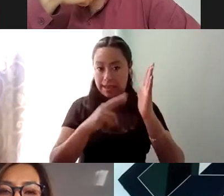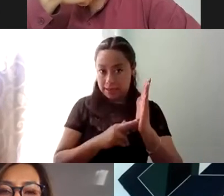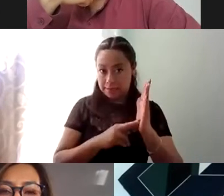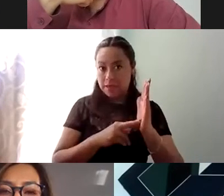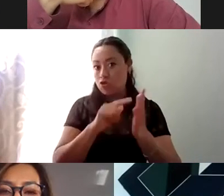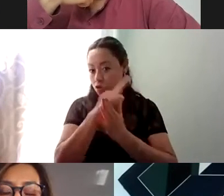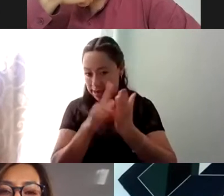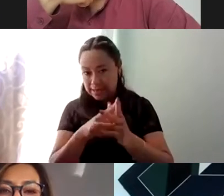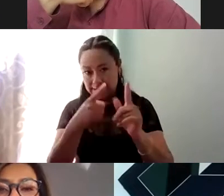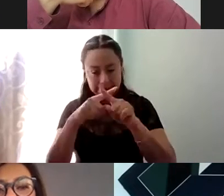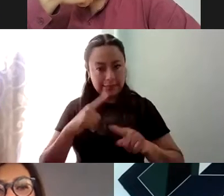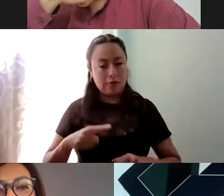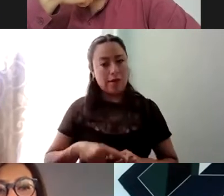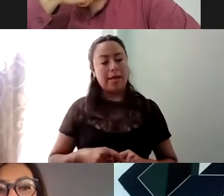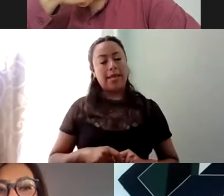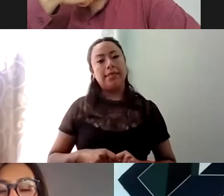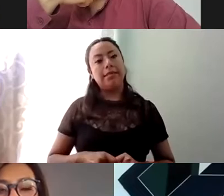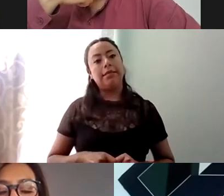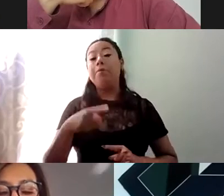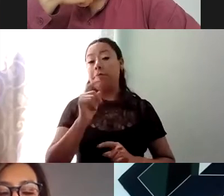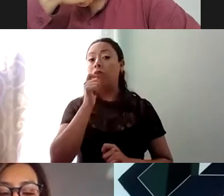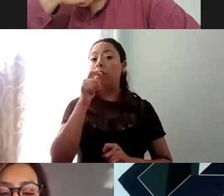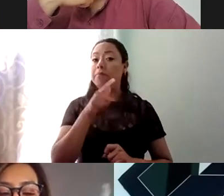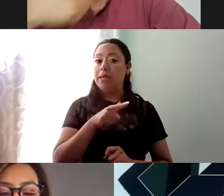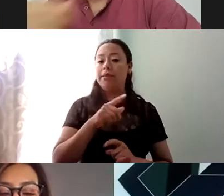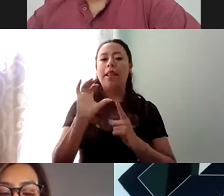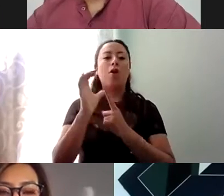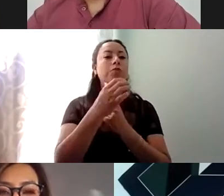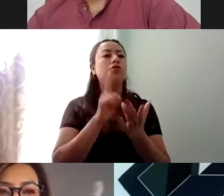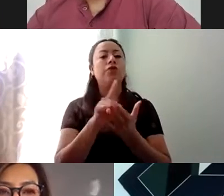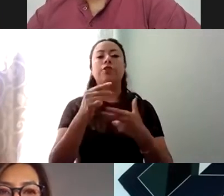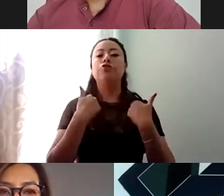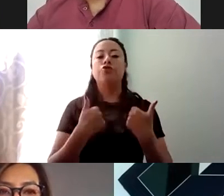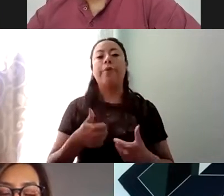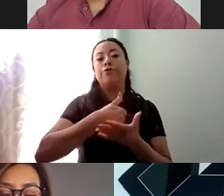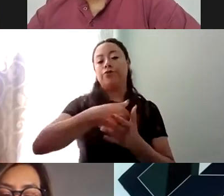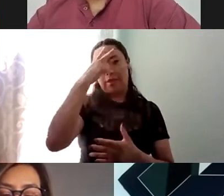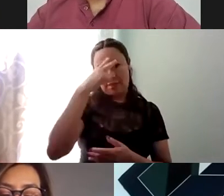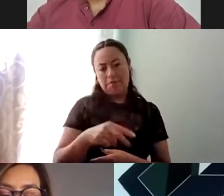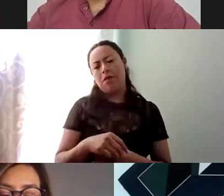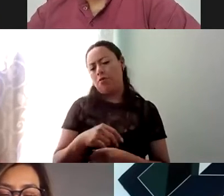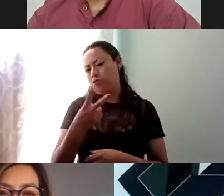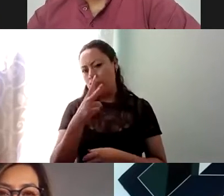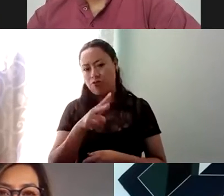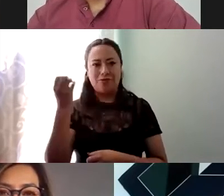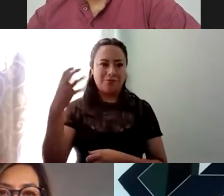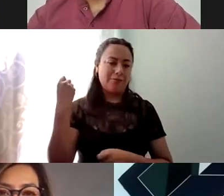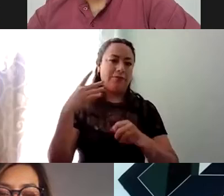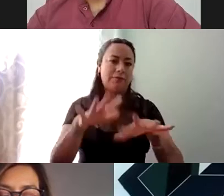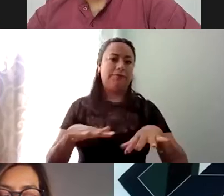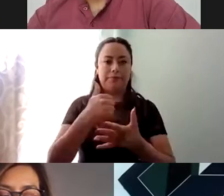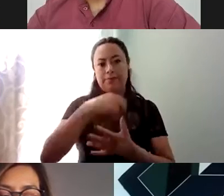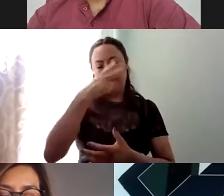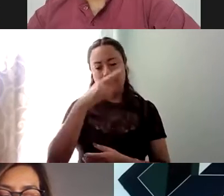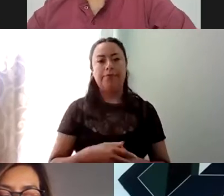la Comisión de Derechos Humanos de la Ciudad de México, estar vigilantes, ¿no? Estar atentos. Creo que uno de